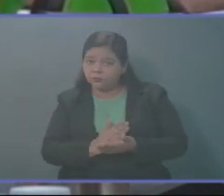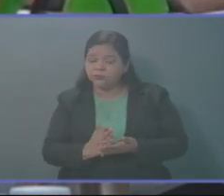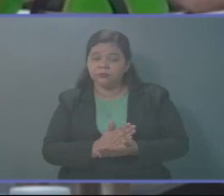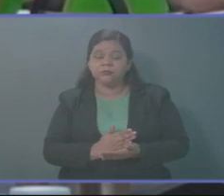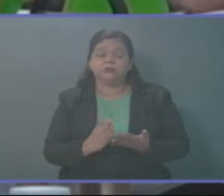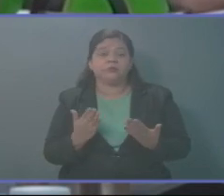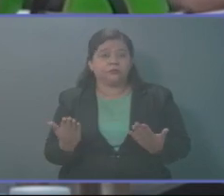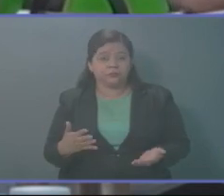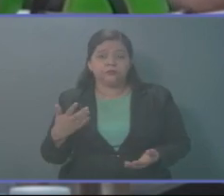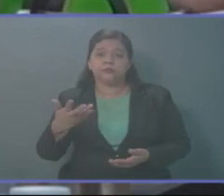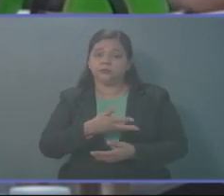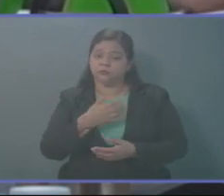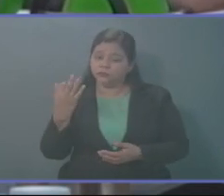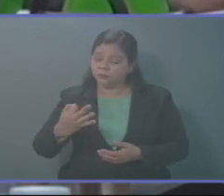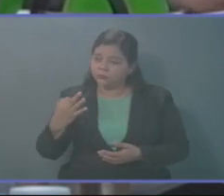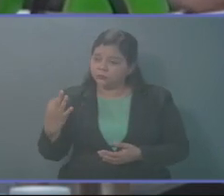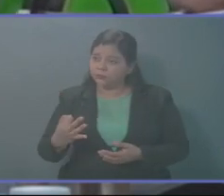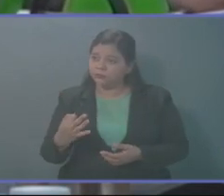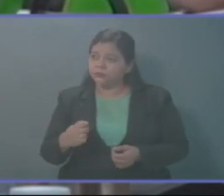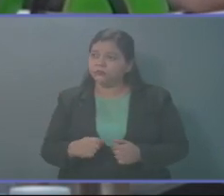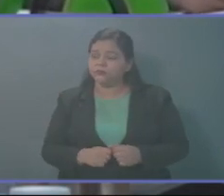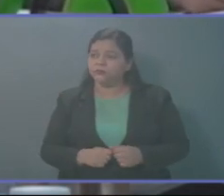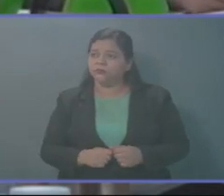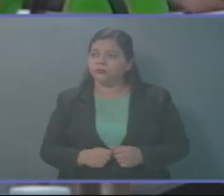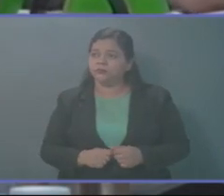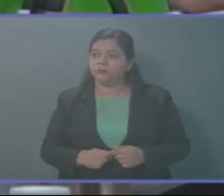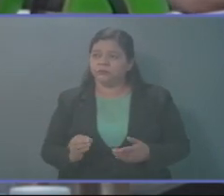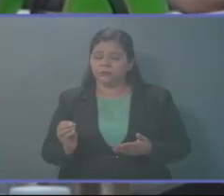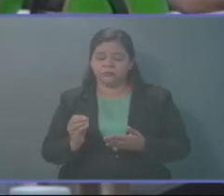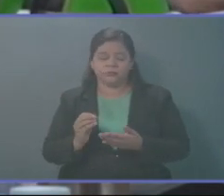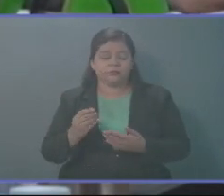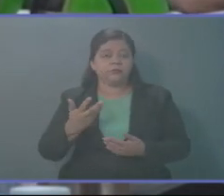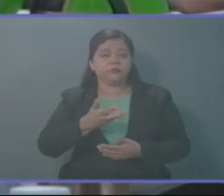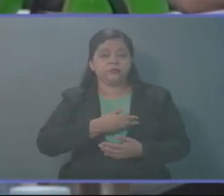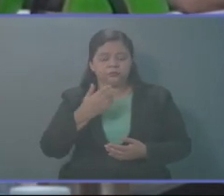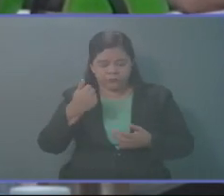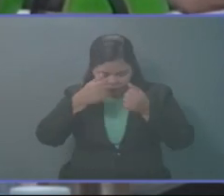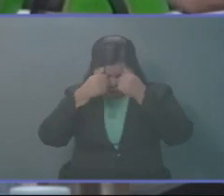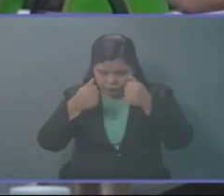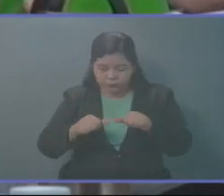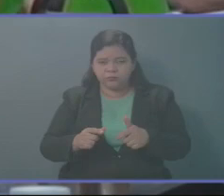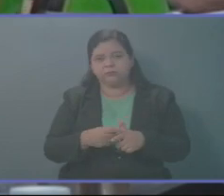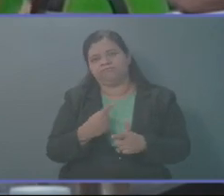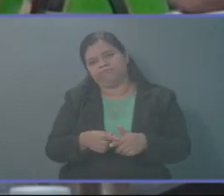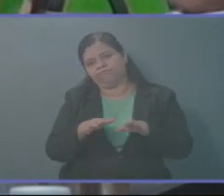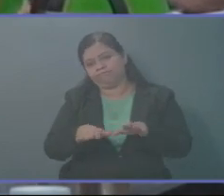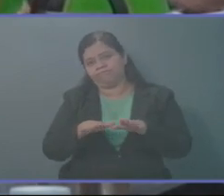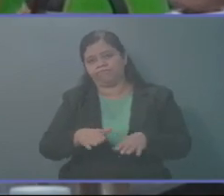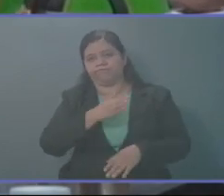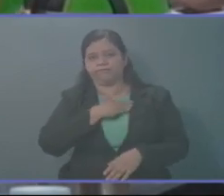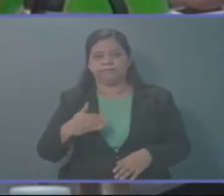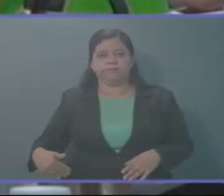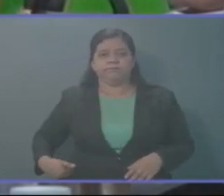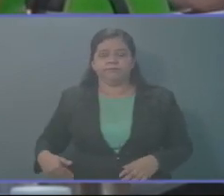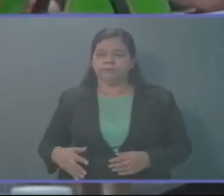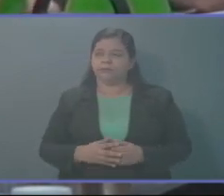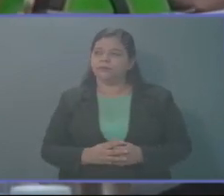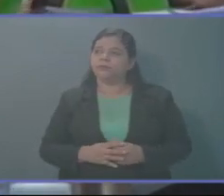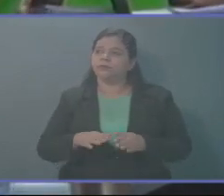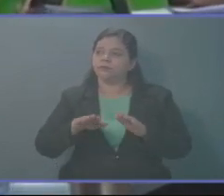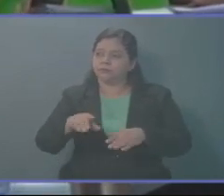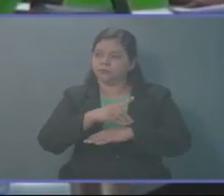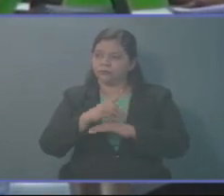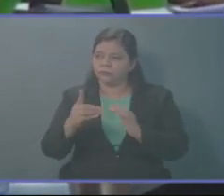esto nosotros sin mayor cuidado lo aprobamos. Así es que gracias, presidente. Gracias,